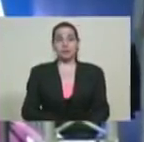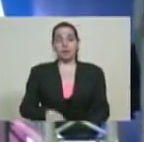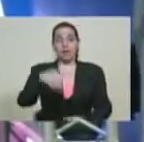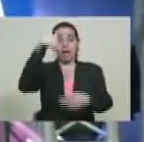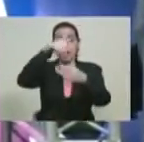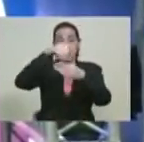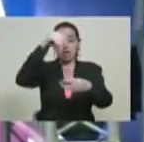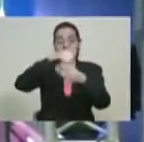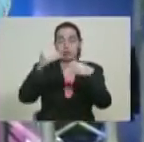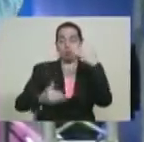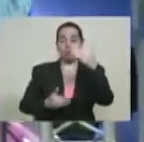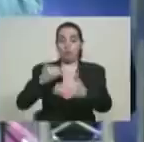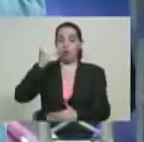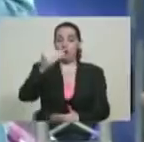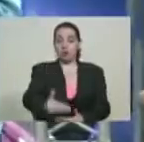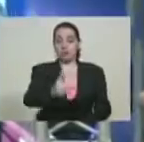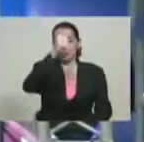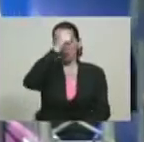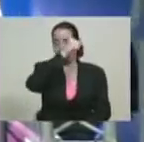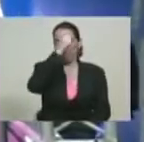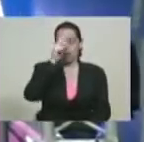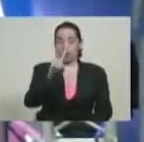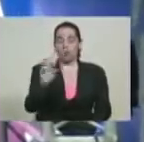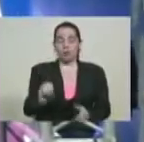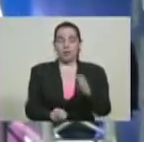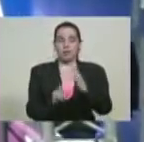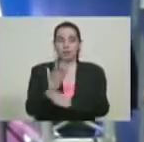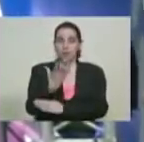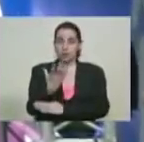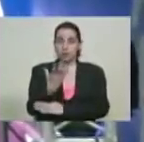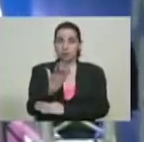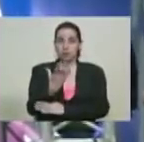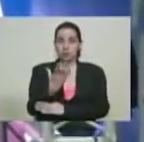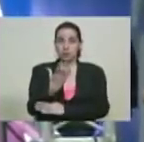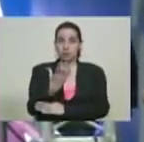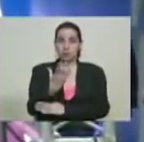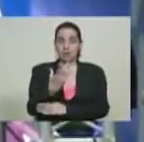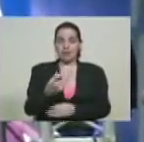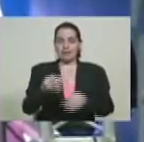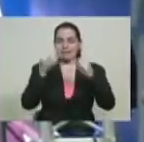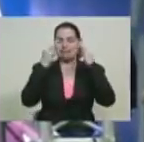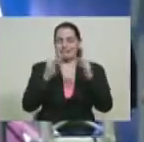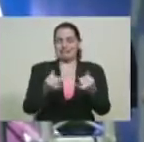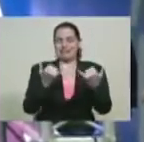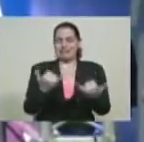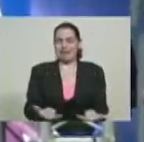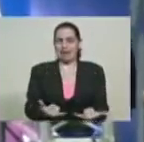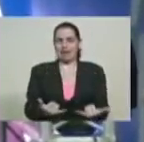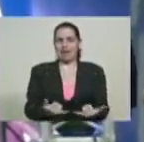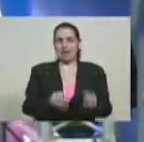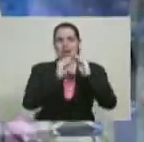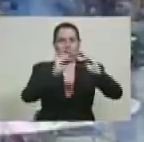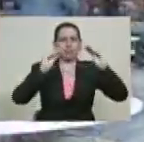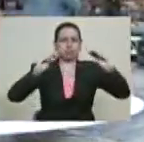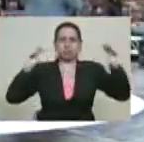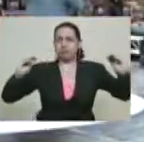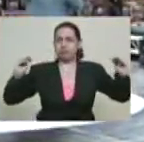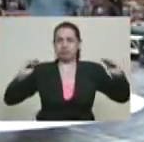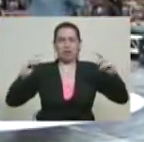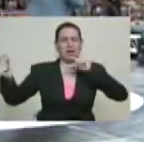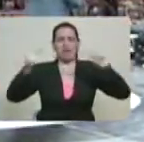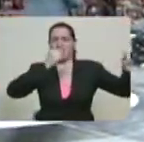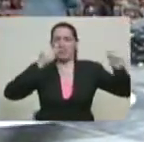elecciones del próximo domingo 20 de mayo, de manera inmediata voy a convocar a un gran